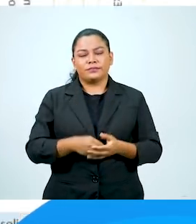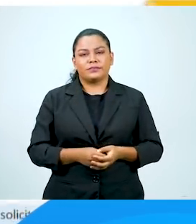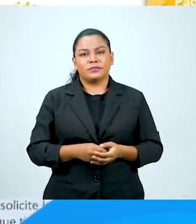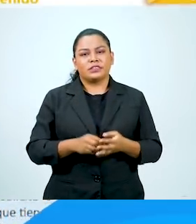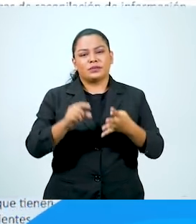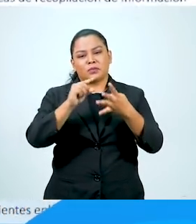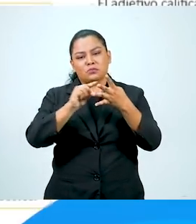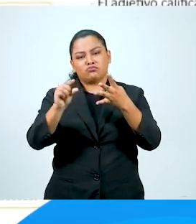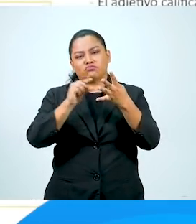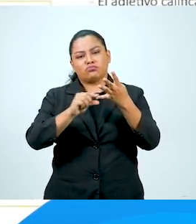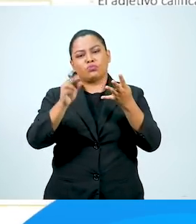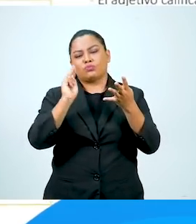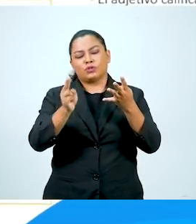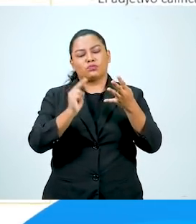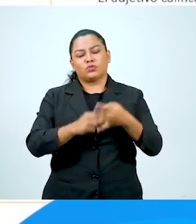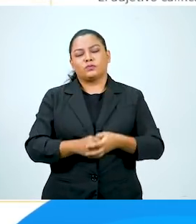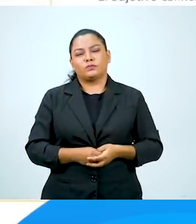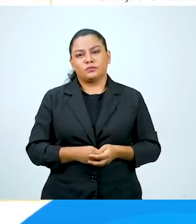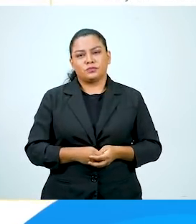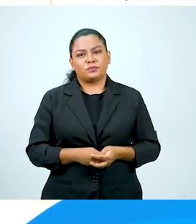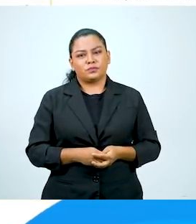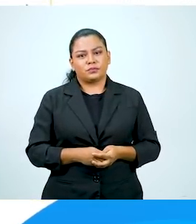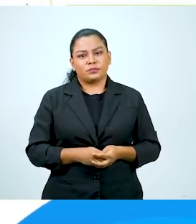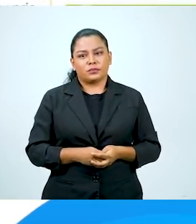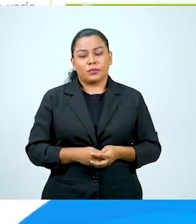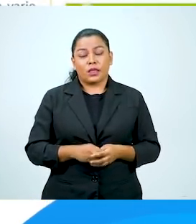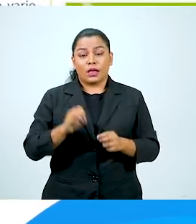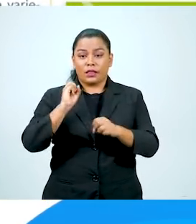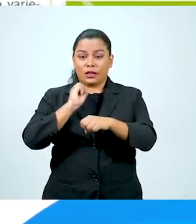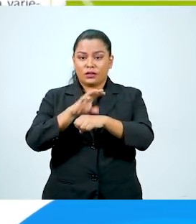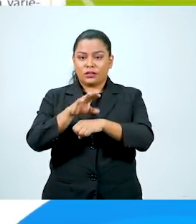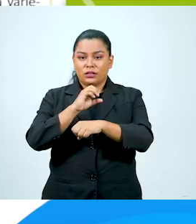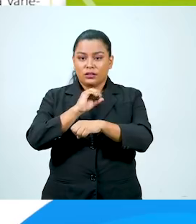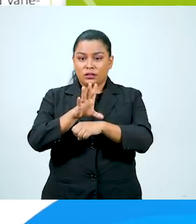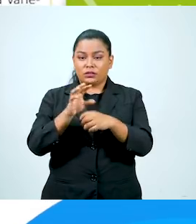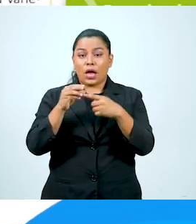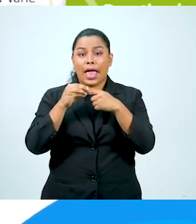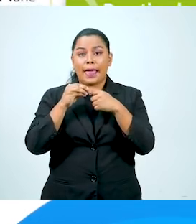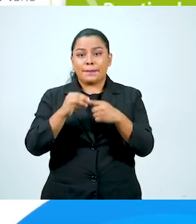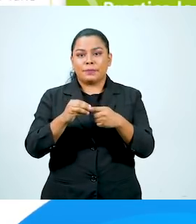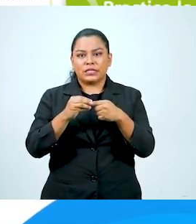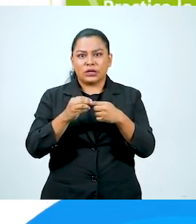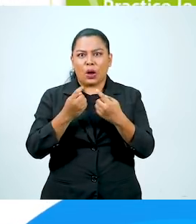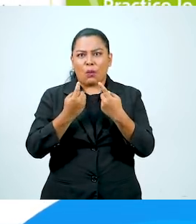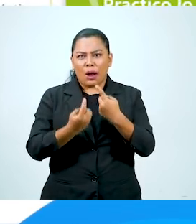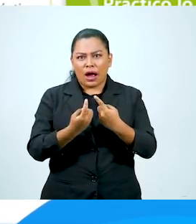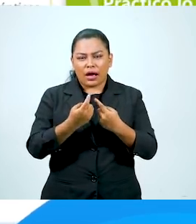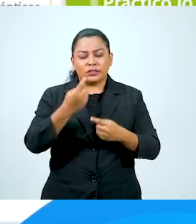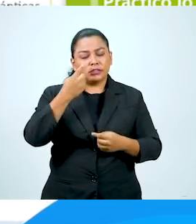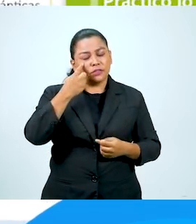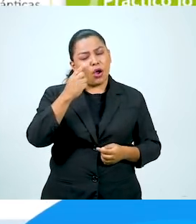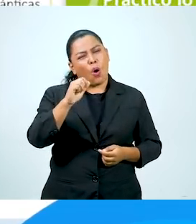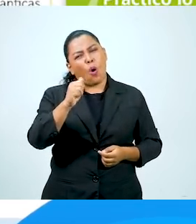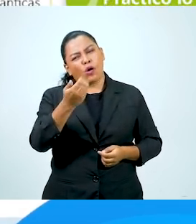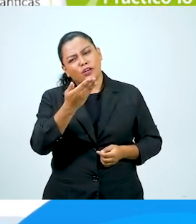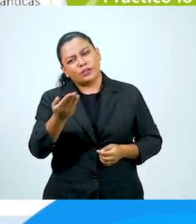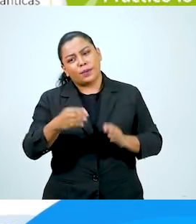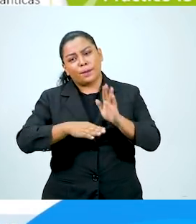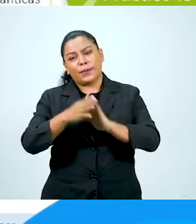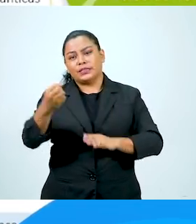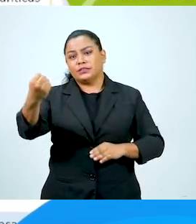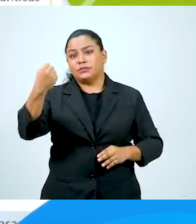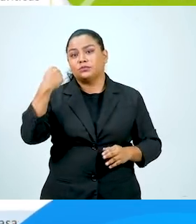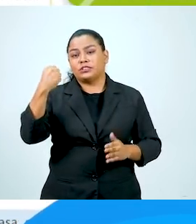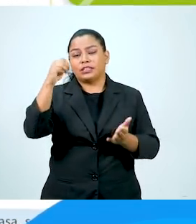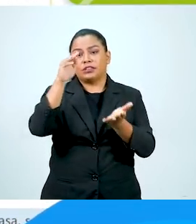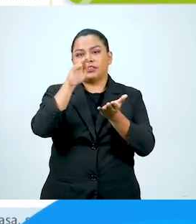las semanas 3 y la semana 4. En las orientaciones específicas se encuentran otros aspectos